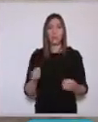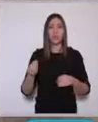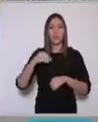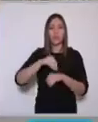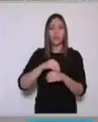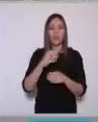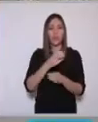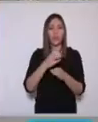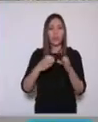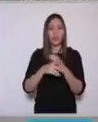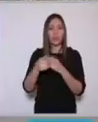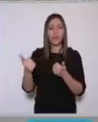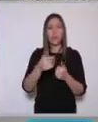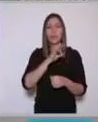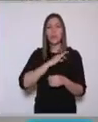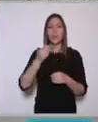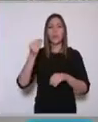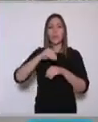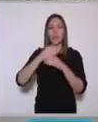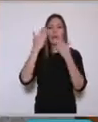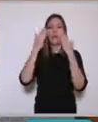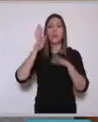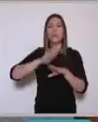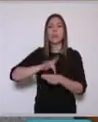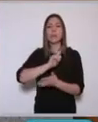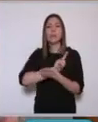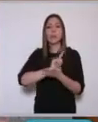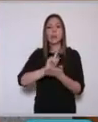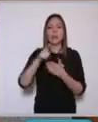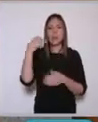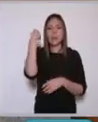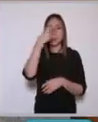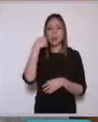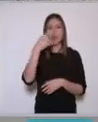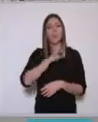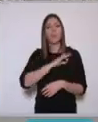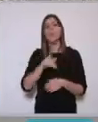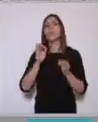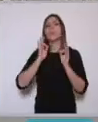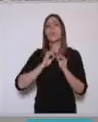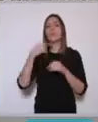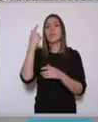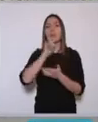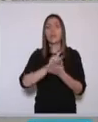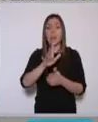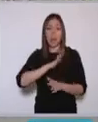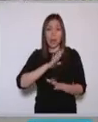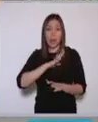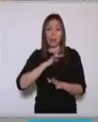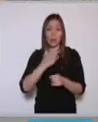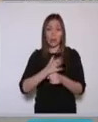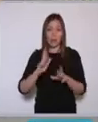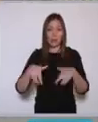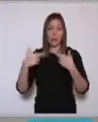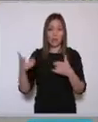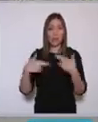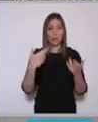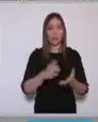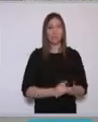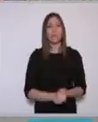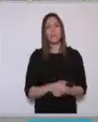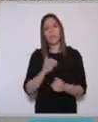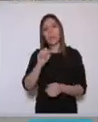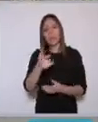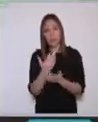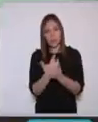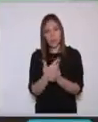aplicar y así tener una limpieza más profunda, ¿no? Una limpieza más profunda y que sea tu momento detox. ¿Qué Regalitos. requiero? Esos los vamos a dejar al final.